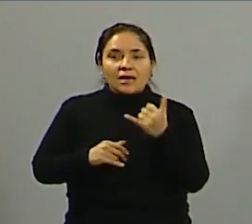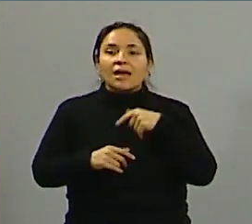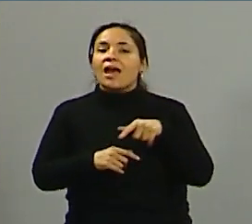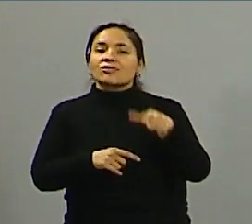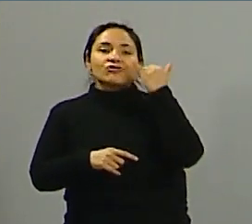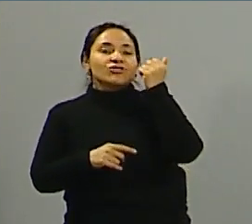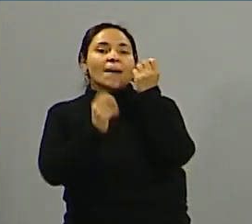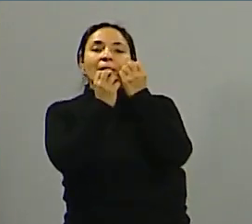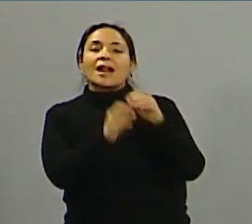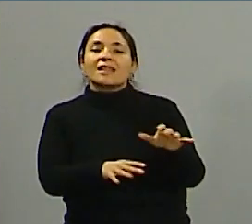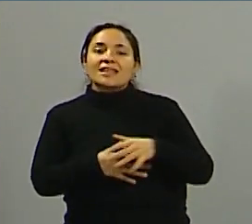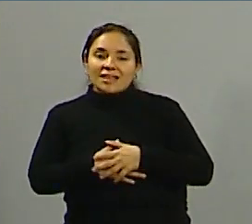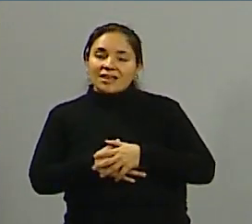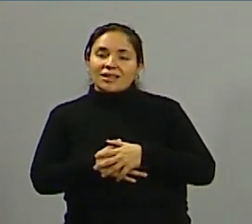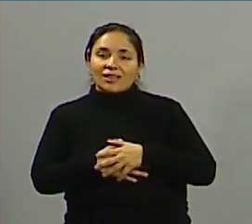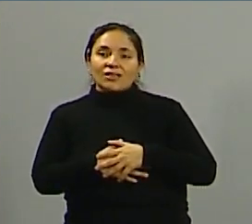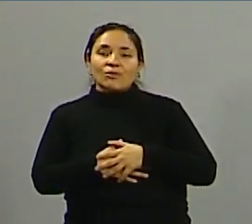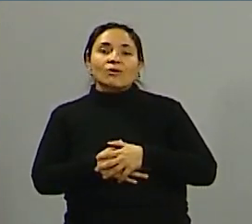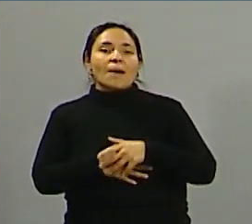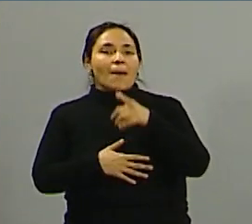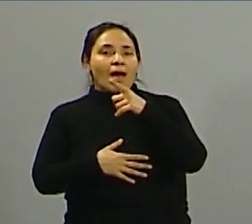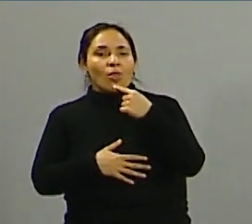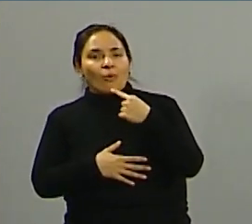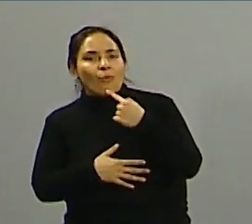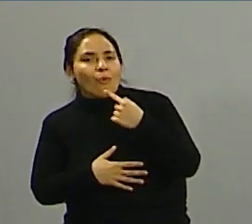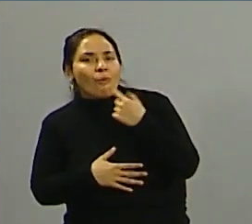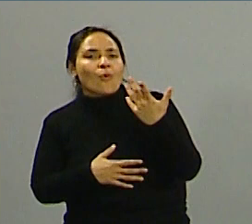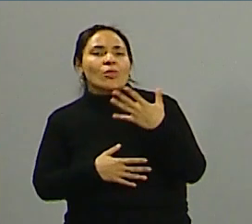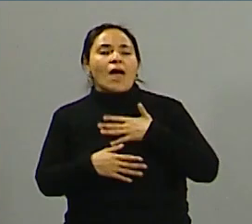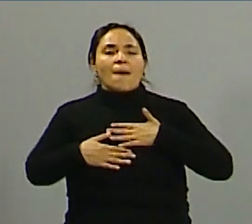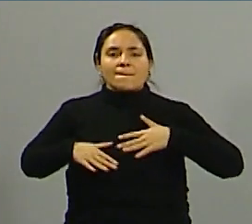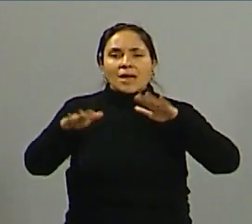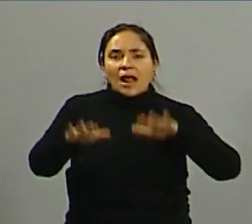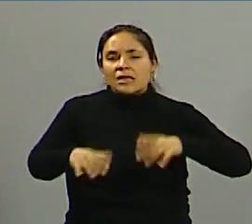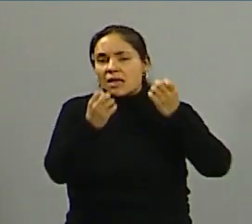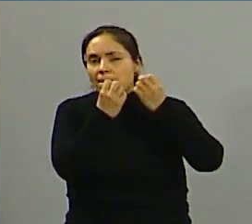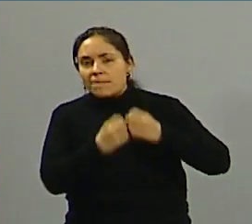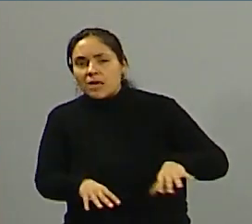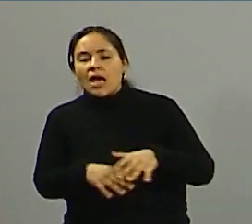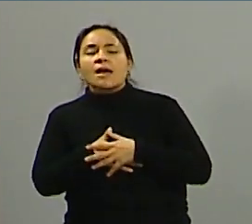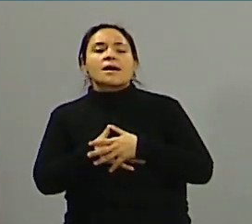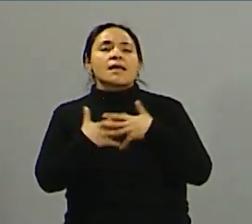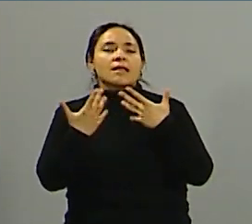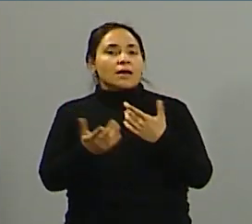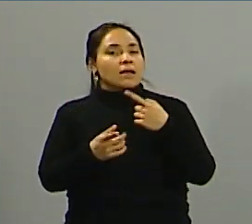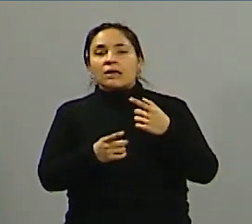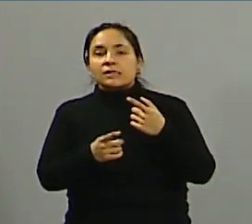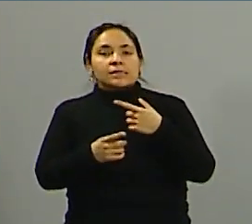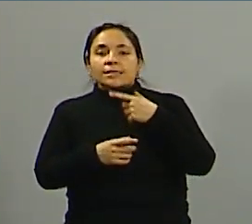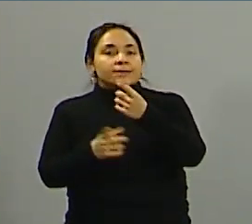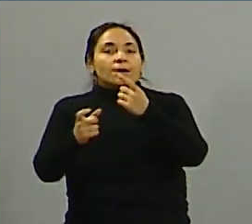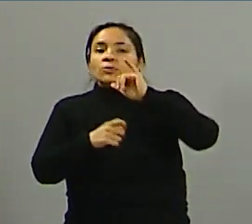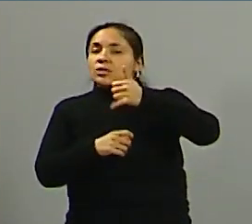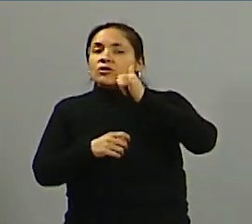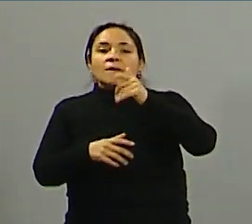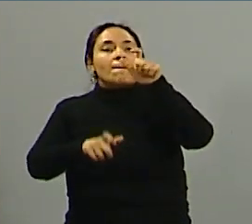esto y eso hace que tengamos incertidumbres y que tengamos desesperanza. Entonces necesitamos sumar